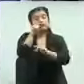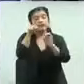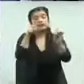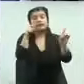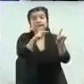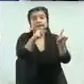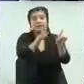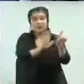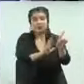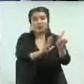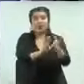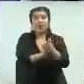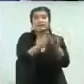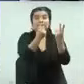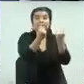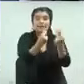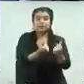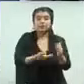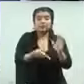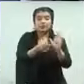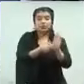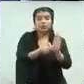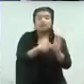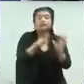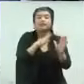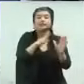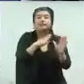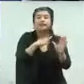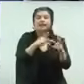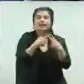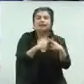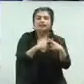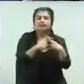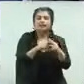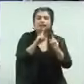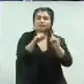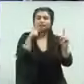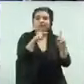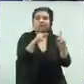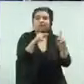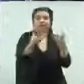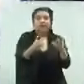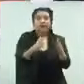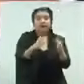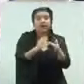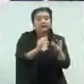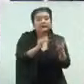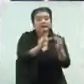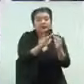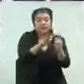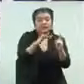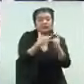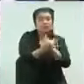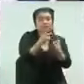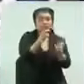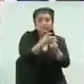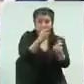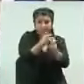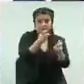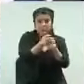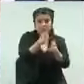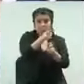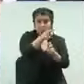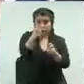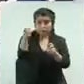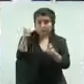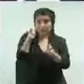que dentro del presupuesto se contempla el comenzar a abordar los puentes críticos. Y quisiera invitar a todos los aquí presentes,